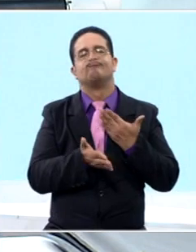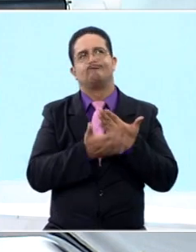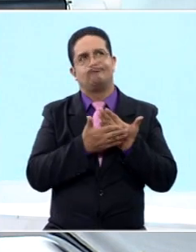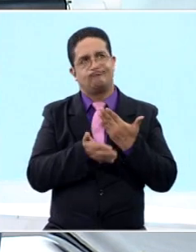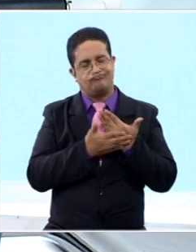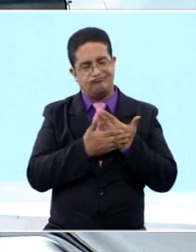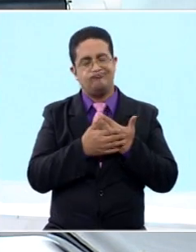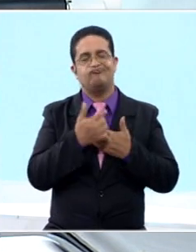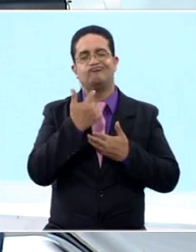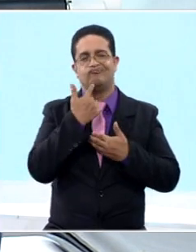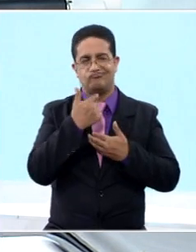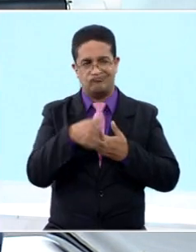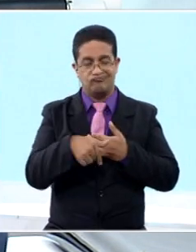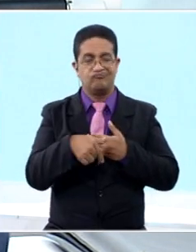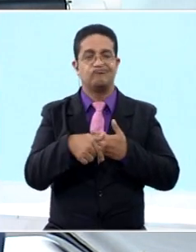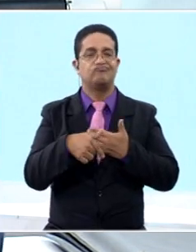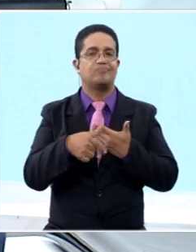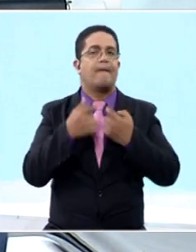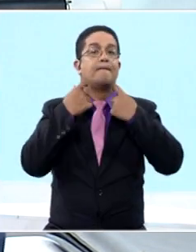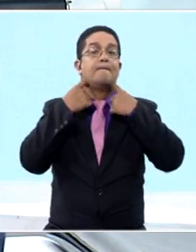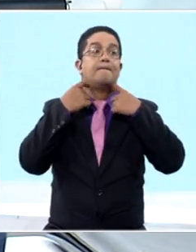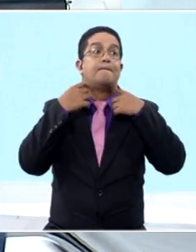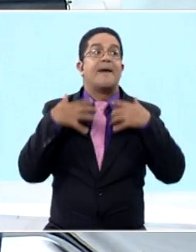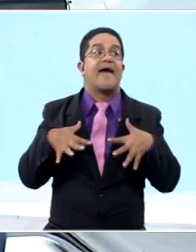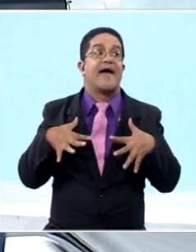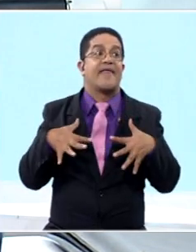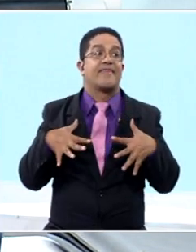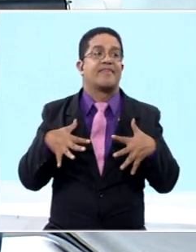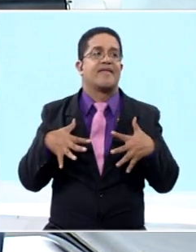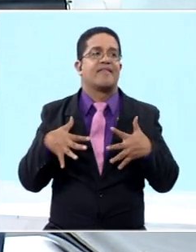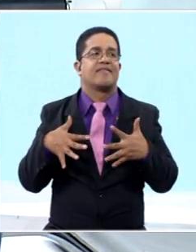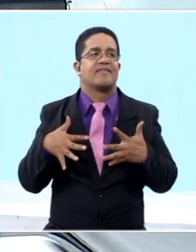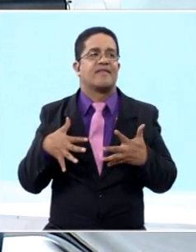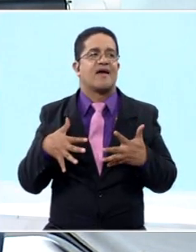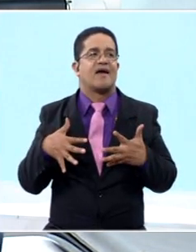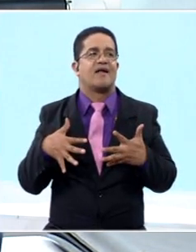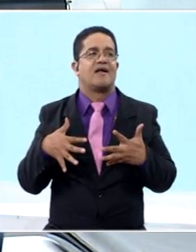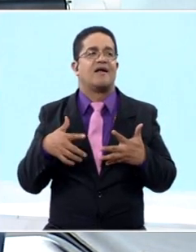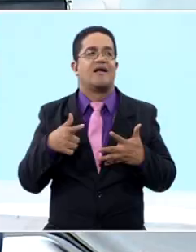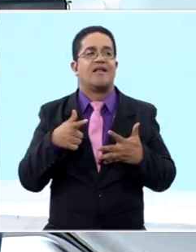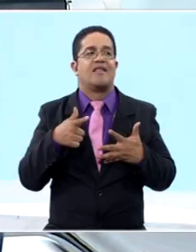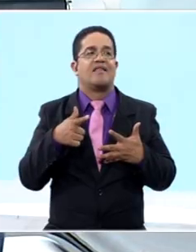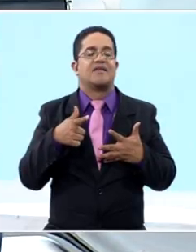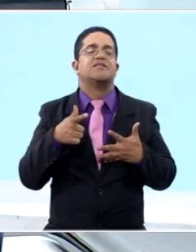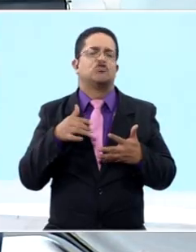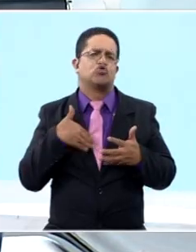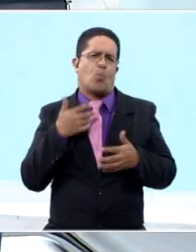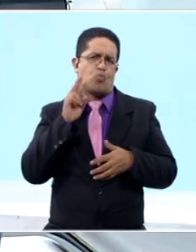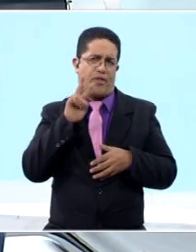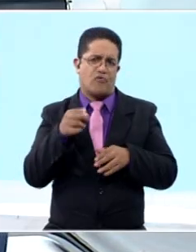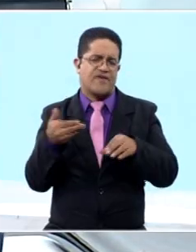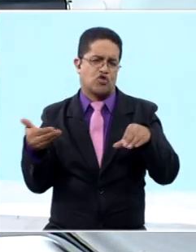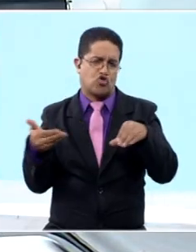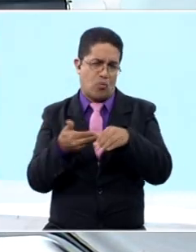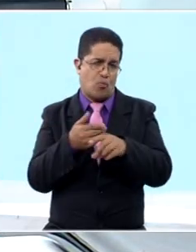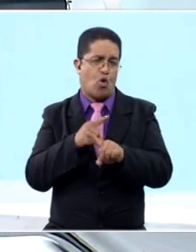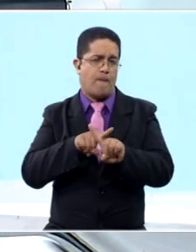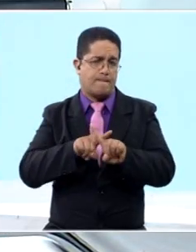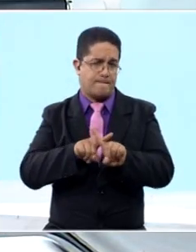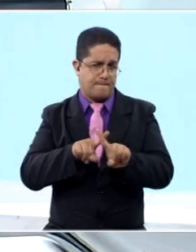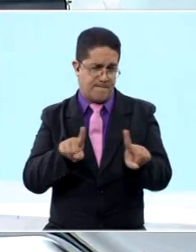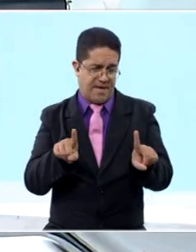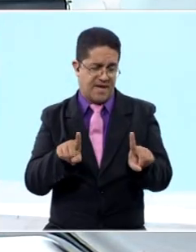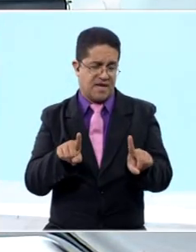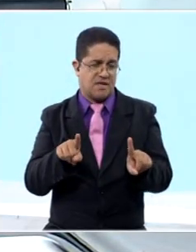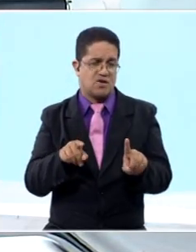desencadenar finalmente en una pérdida del punto de vista, digamos, estructural y lo puedo ver con una tomografía. Sin embargo, yo